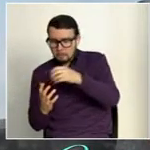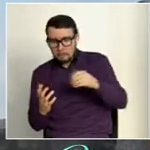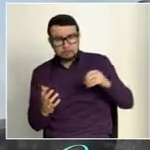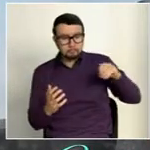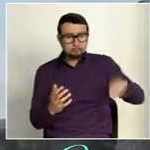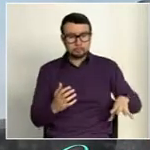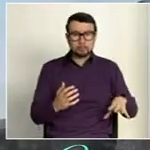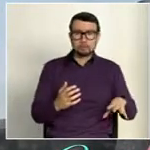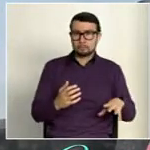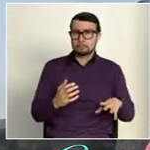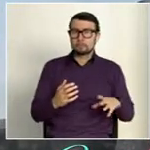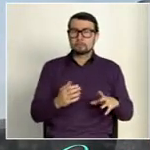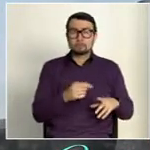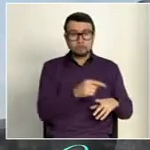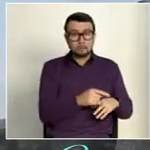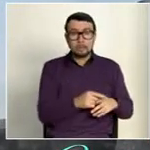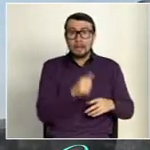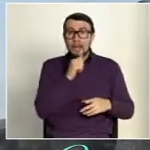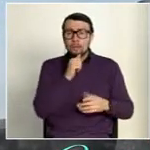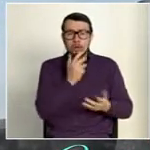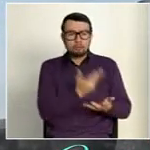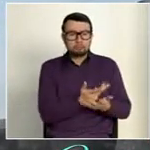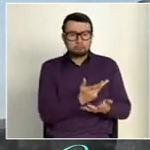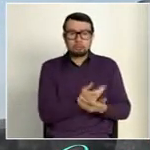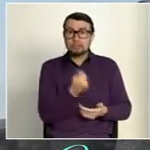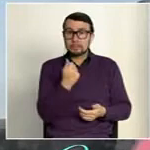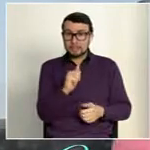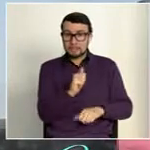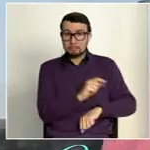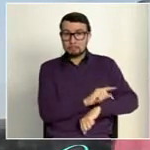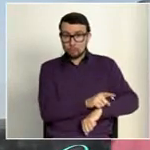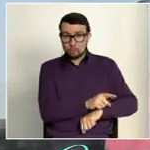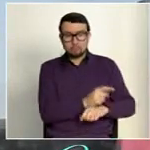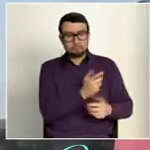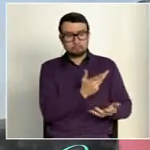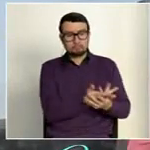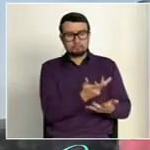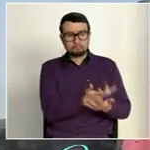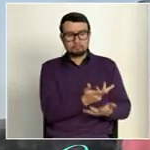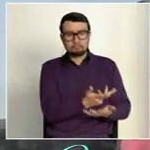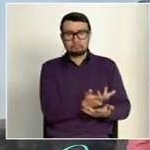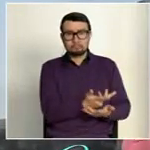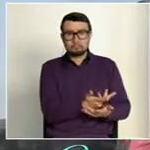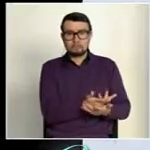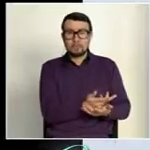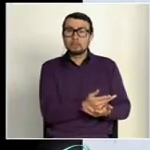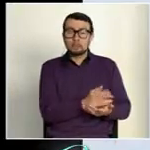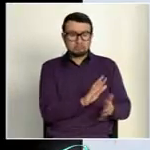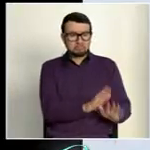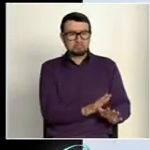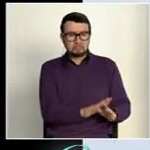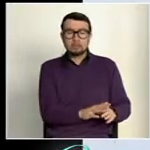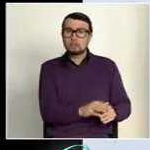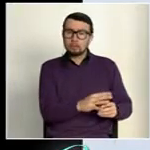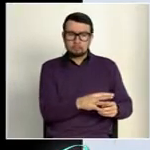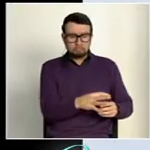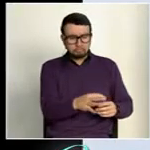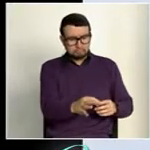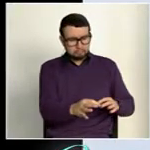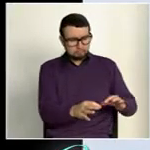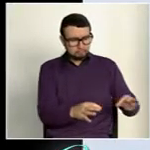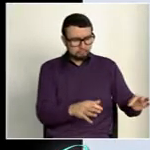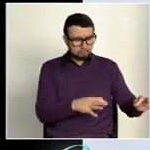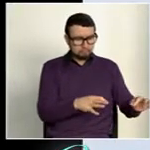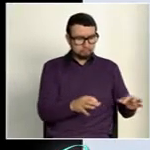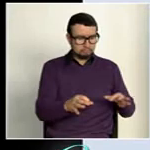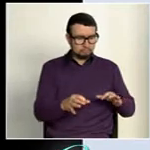y unos flores. Entonces lo remoja en agua durante 10 minutos y va a comenzar a sentir como que sale como un champú. Usted lo puede combinar